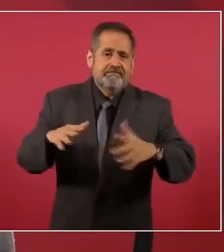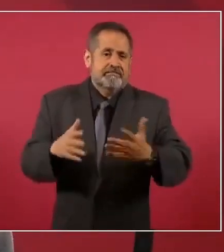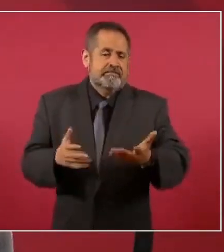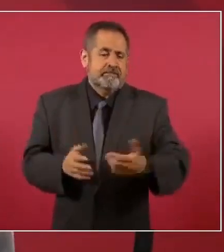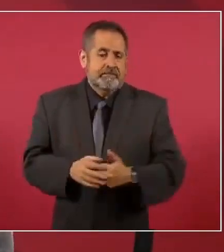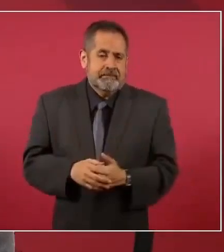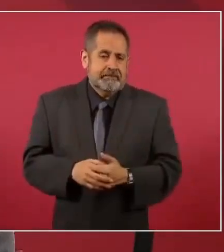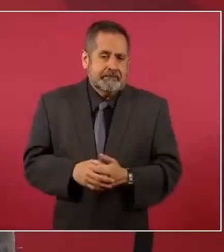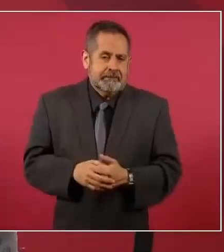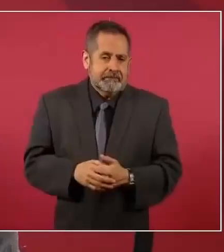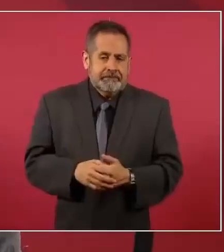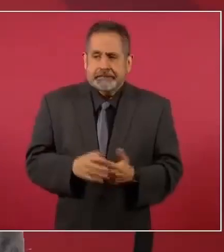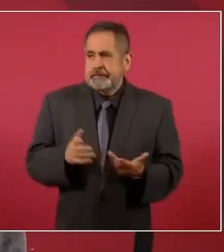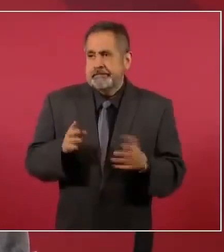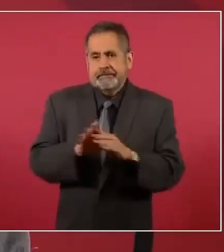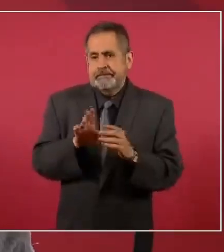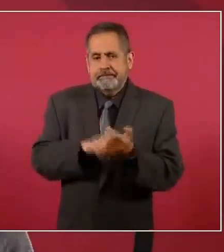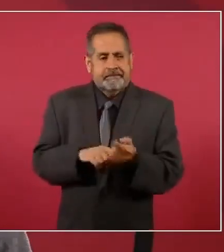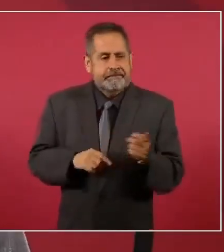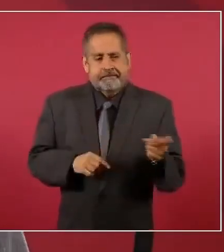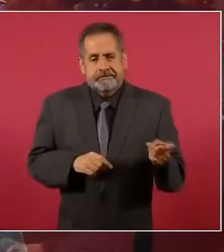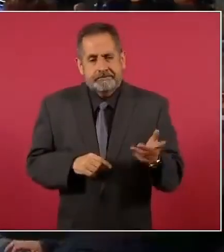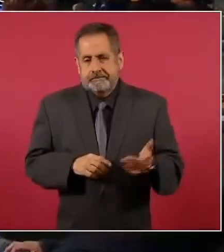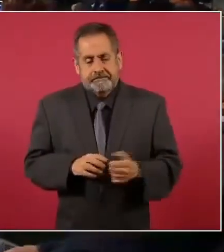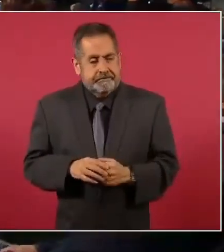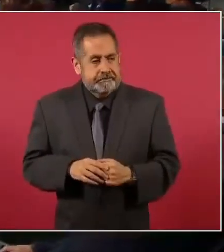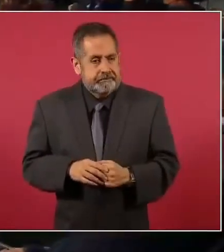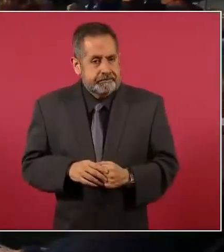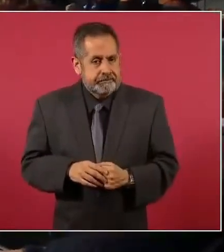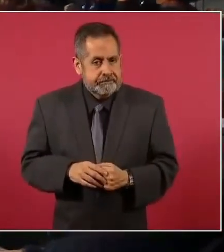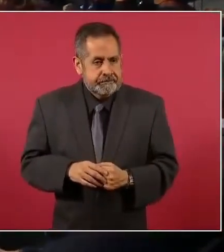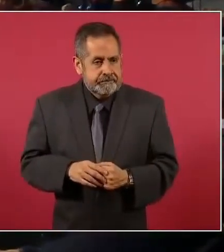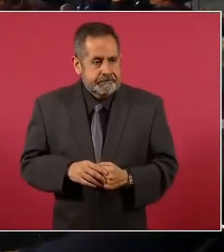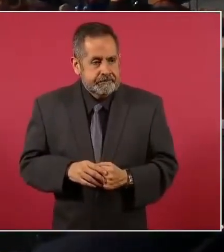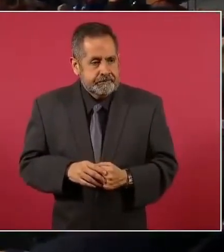pero confiando mucho en la gente,